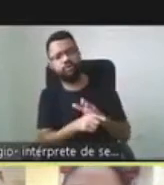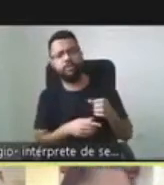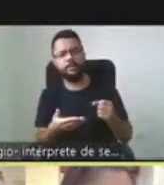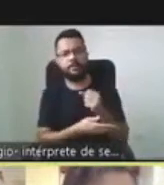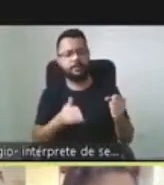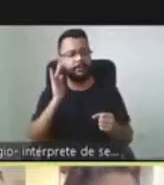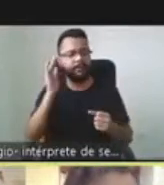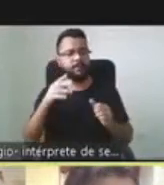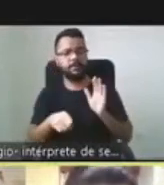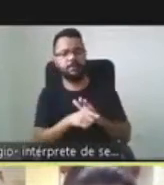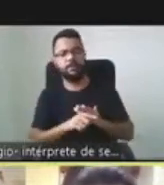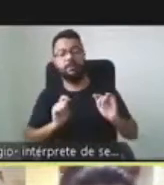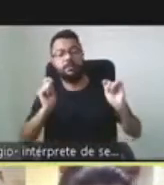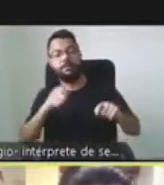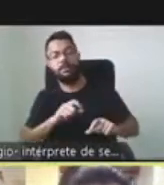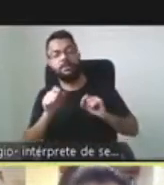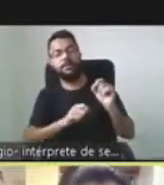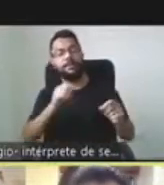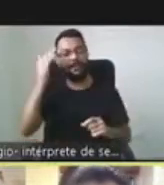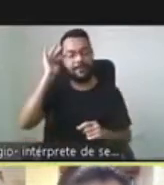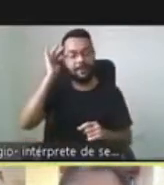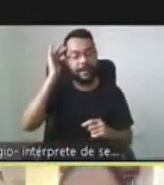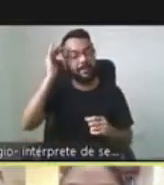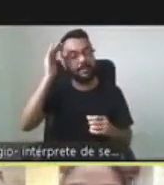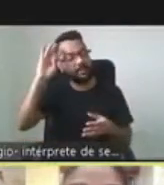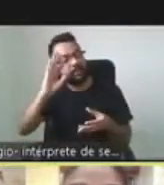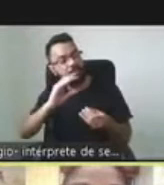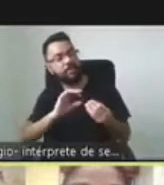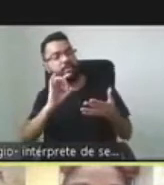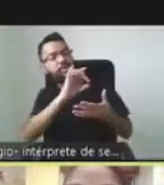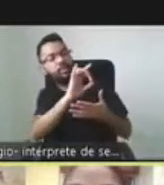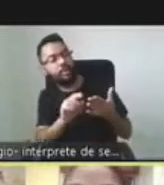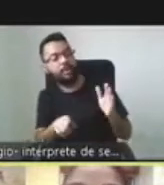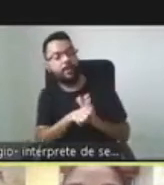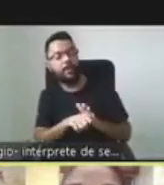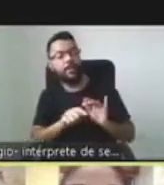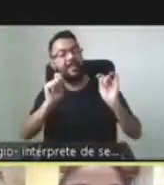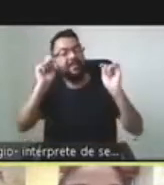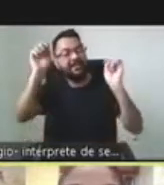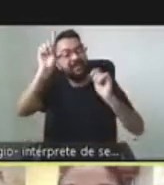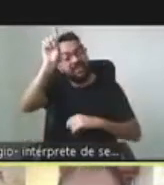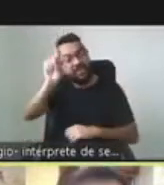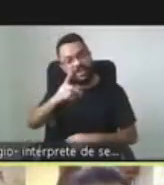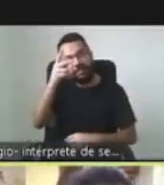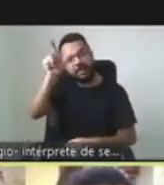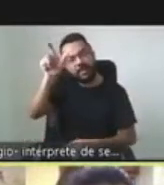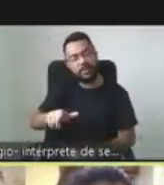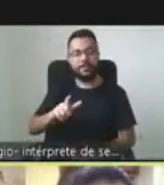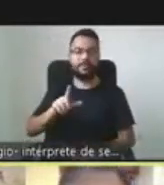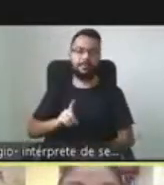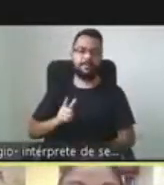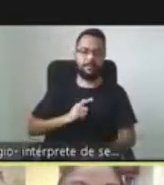la comprensión e interpretación de los derechos de las personas con discapacidad. Y dentro de estos